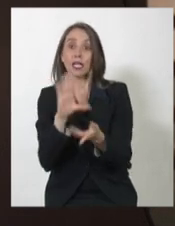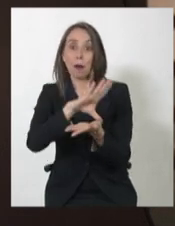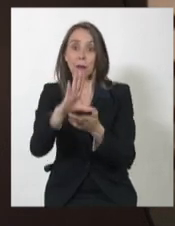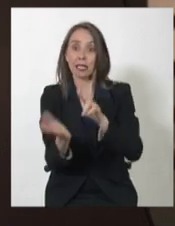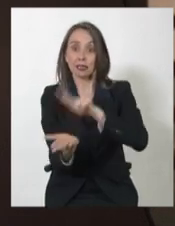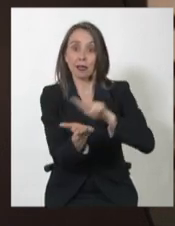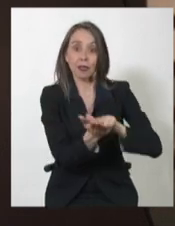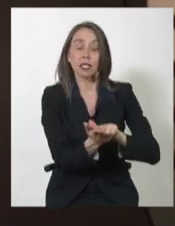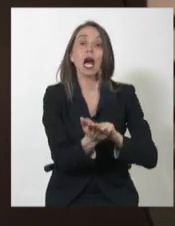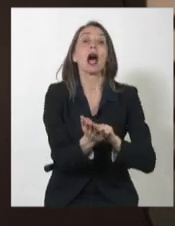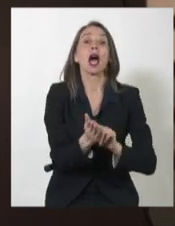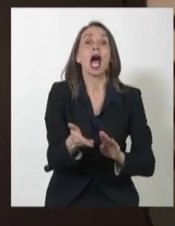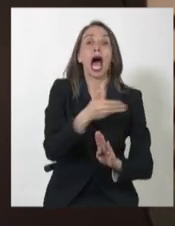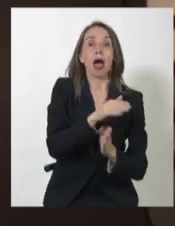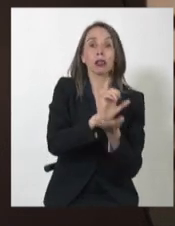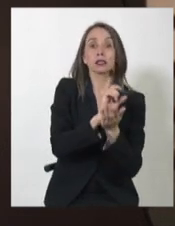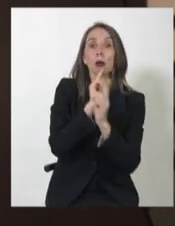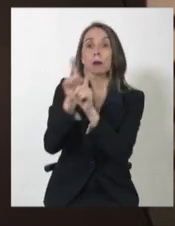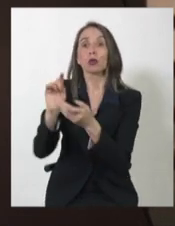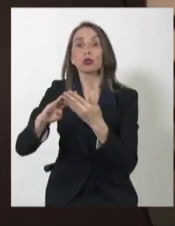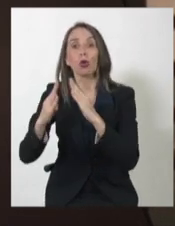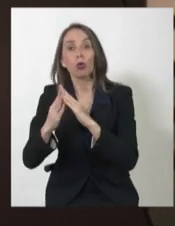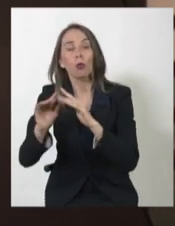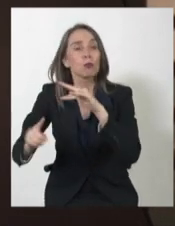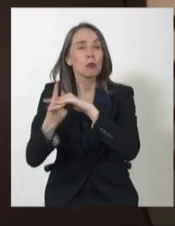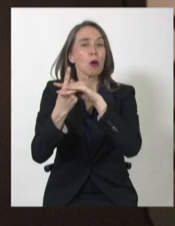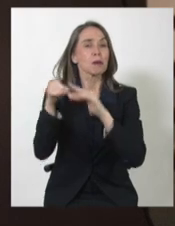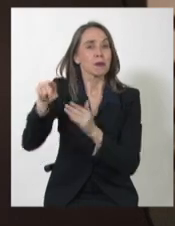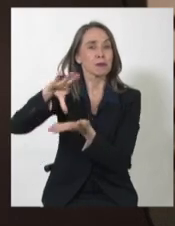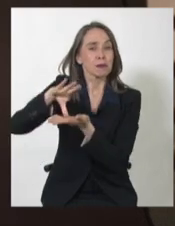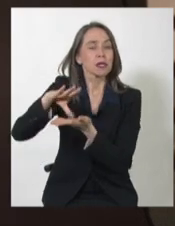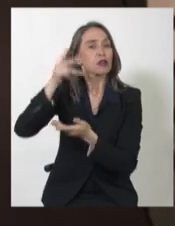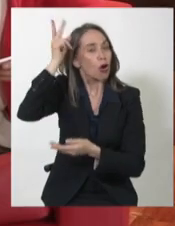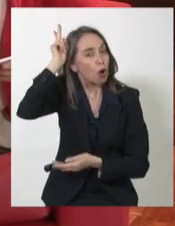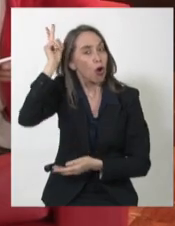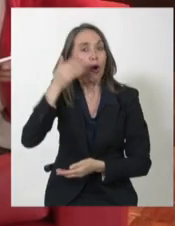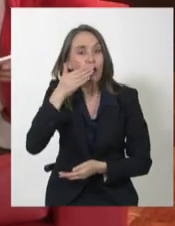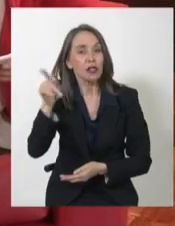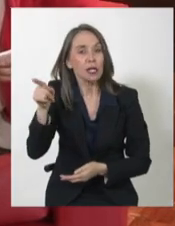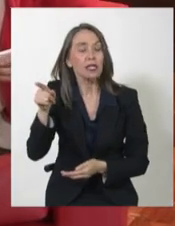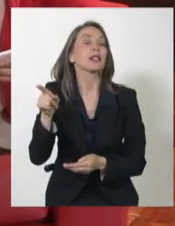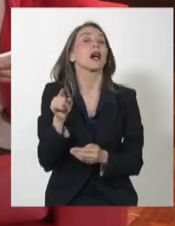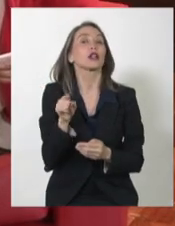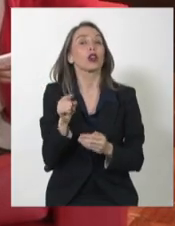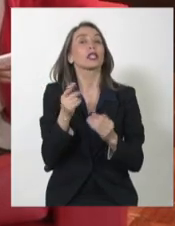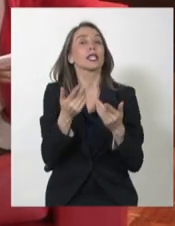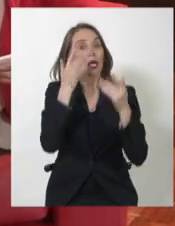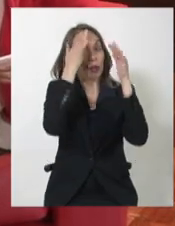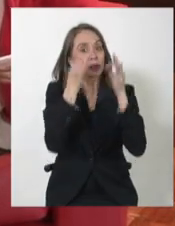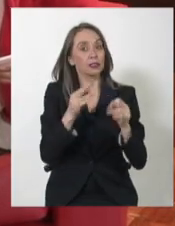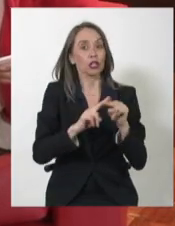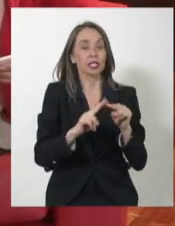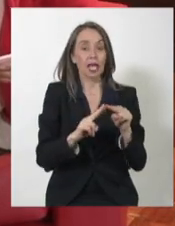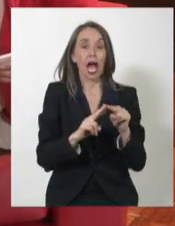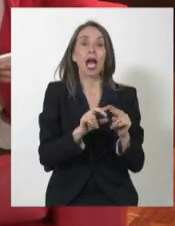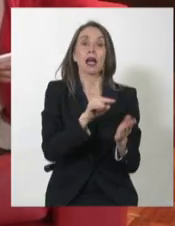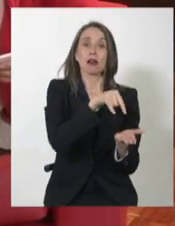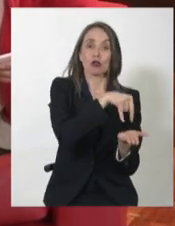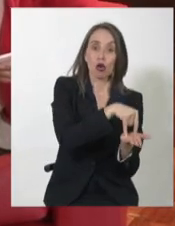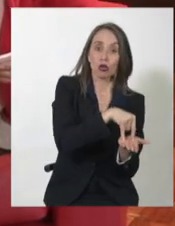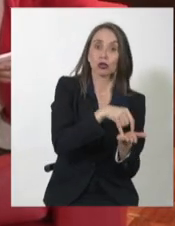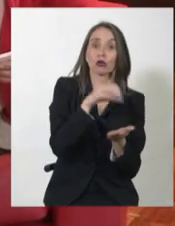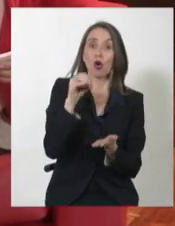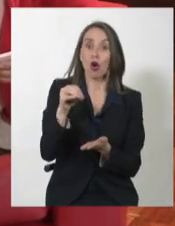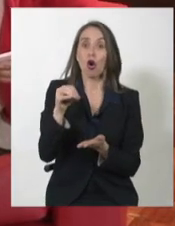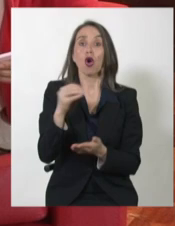grupos originarios sobre todas aquellas medidas que adopte el legislador o el ejecutivo y que afecte a